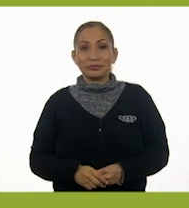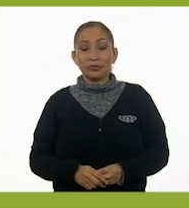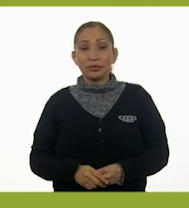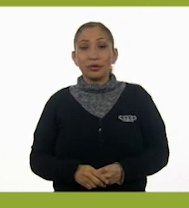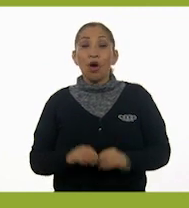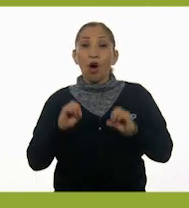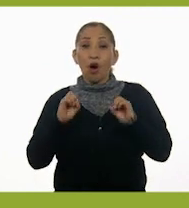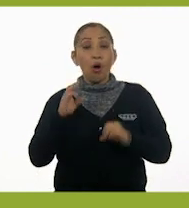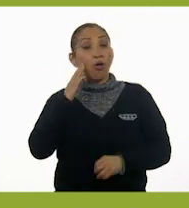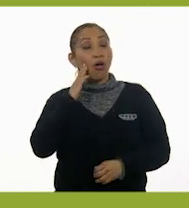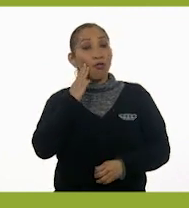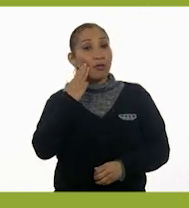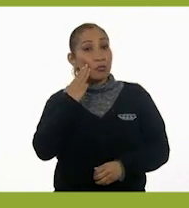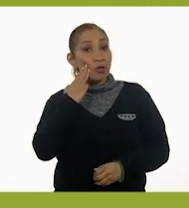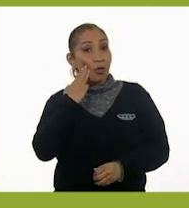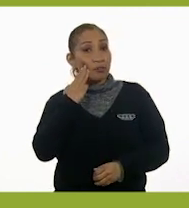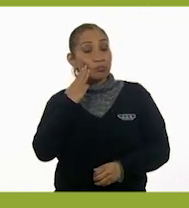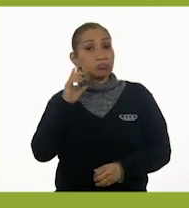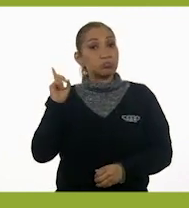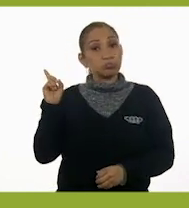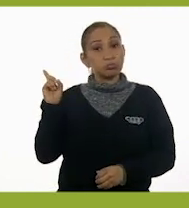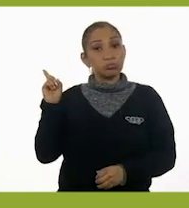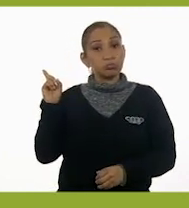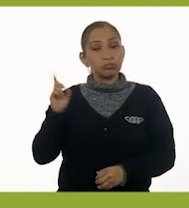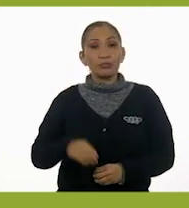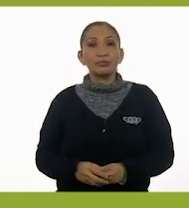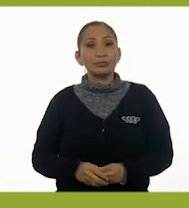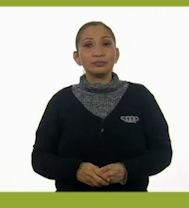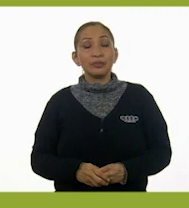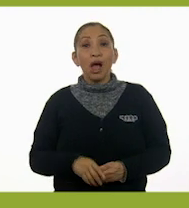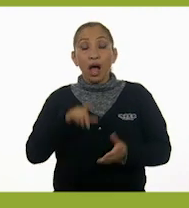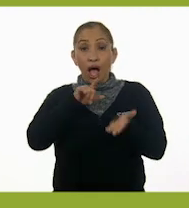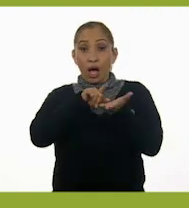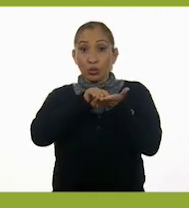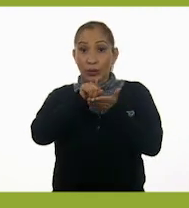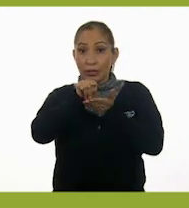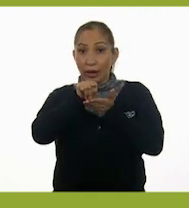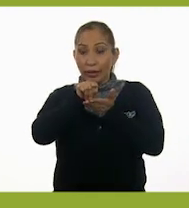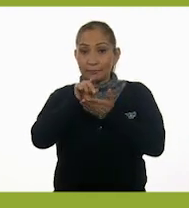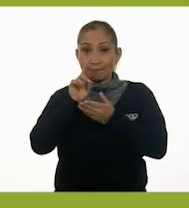buzon.escolar@nube.sep.gob.mx. Facebook: @sepmx. Twitter: